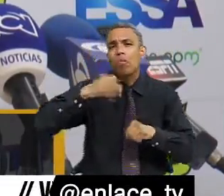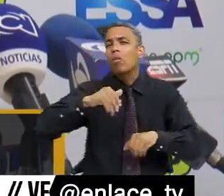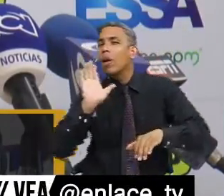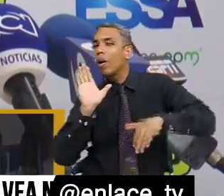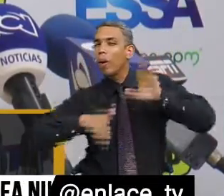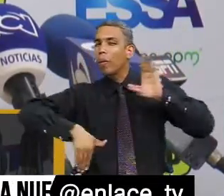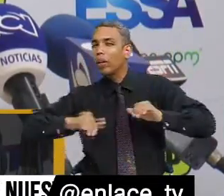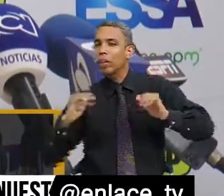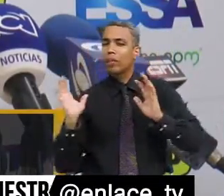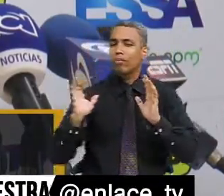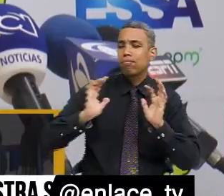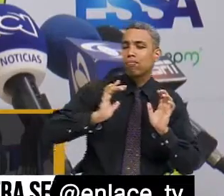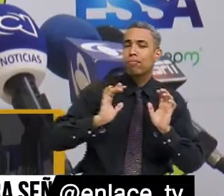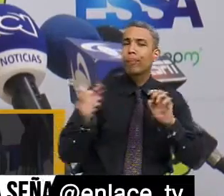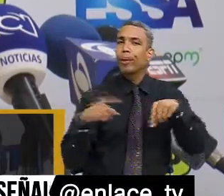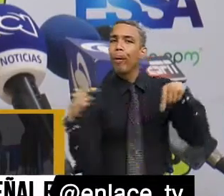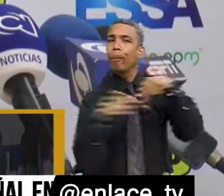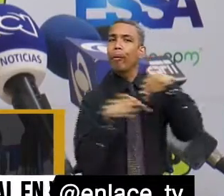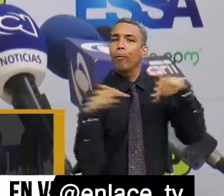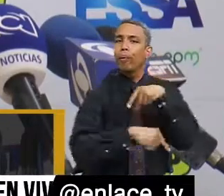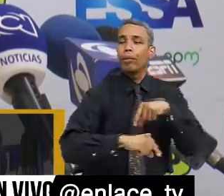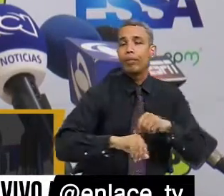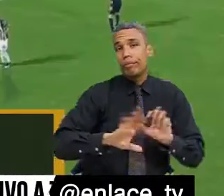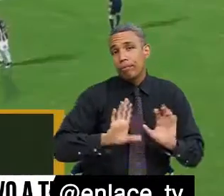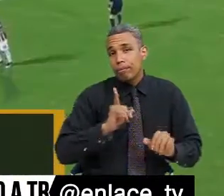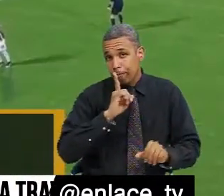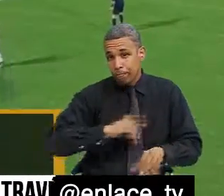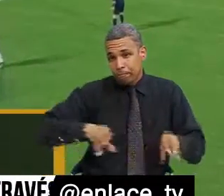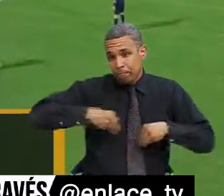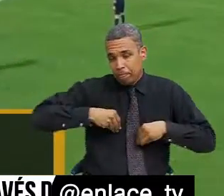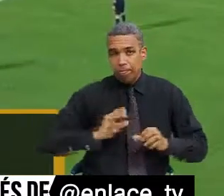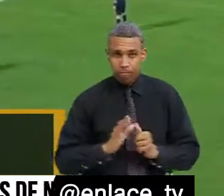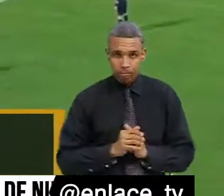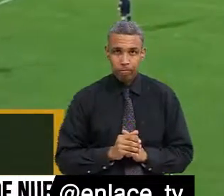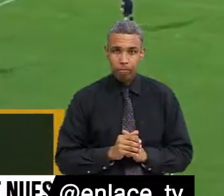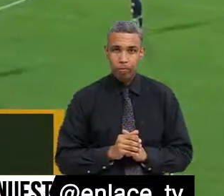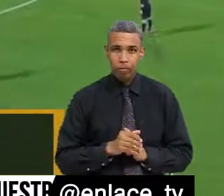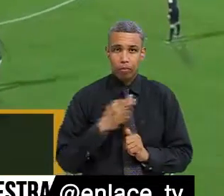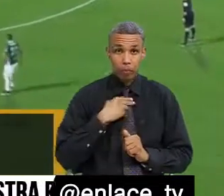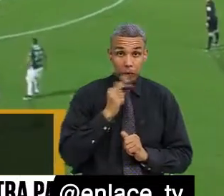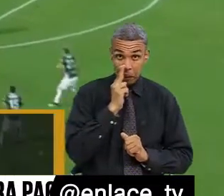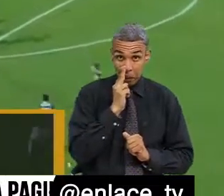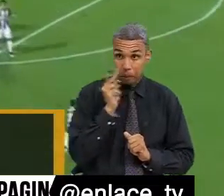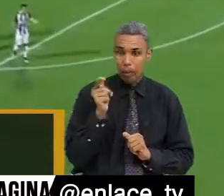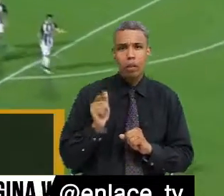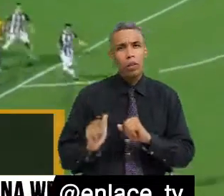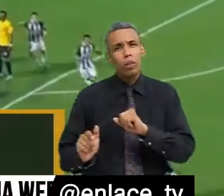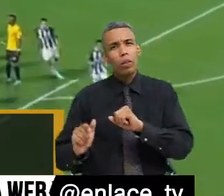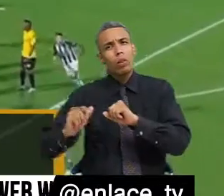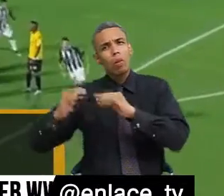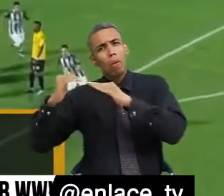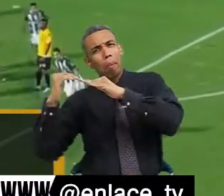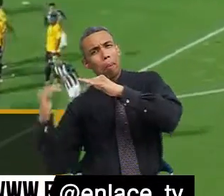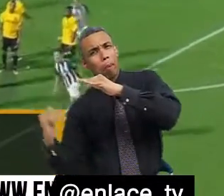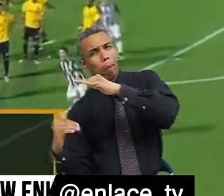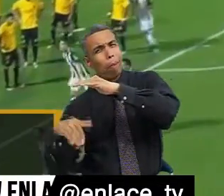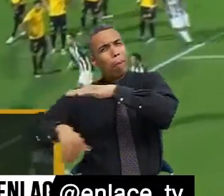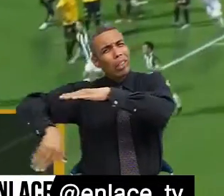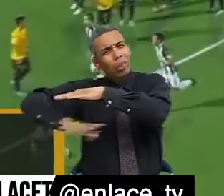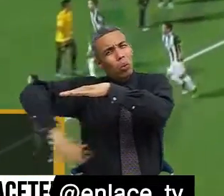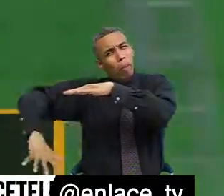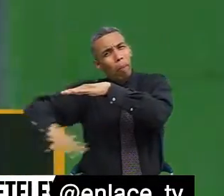el inventario en el fondo es positivo. Sobre el Atlético Nacional con el que se enfrentó Alianza Petrolera, el profe mencionó